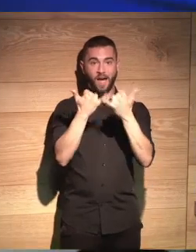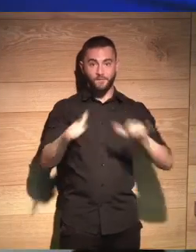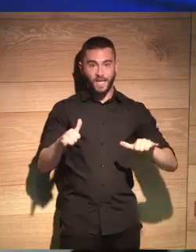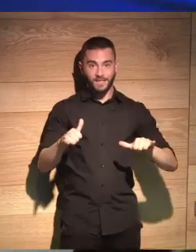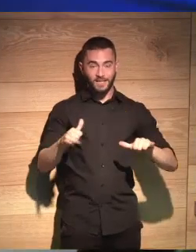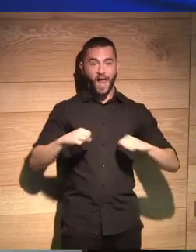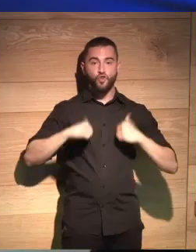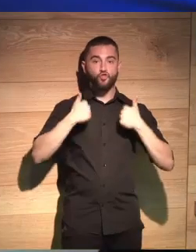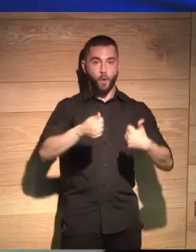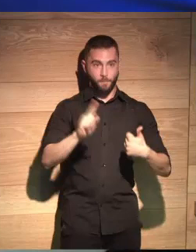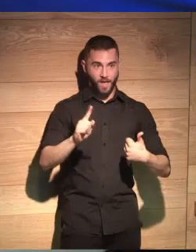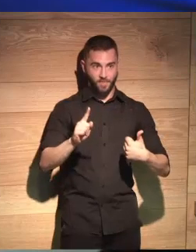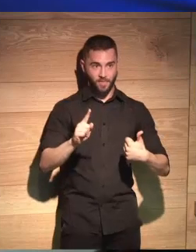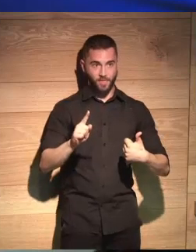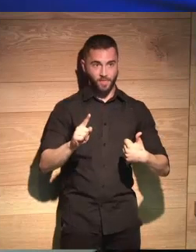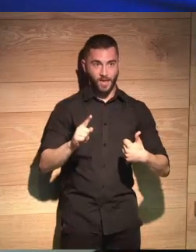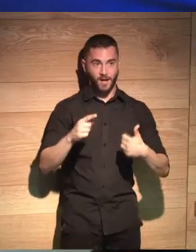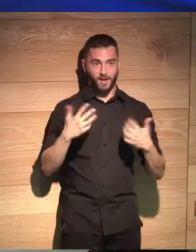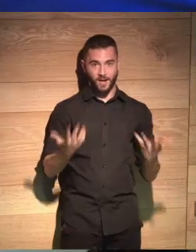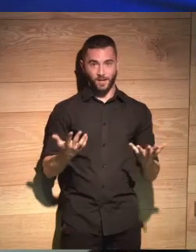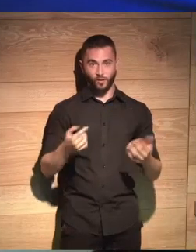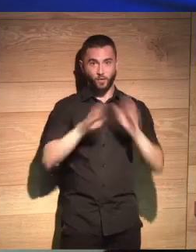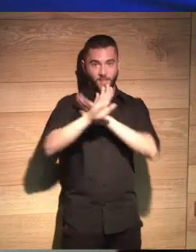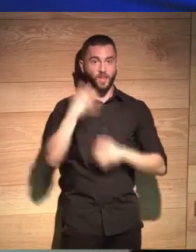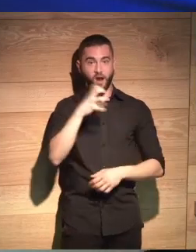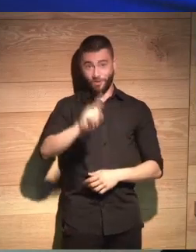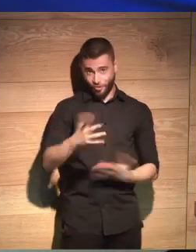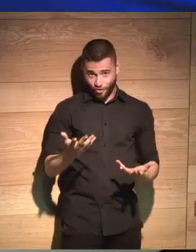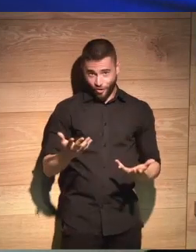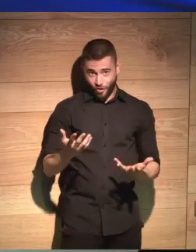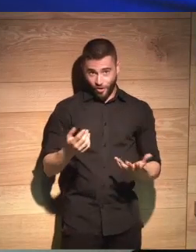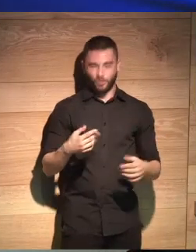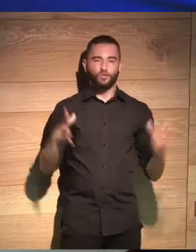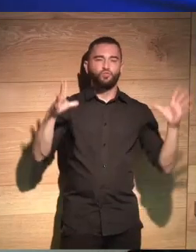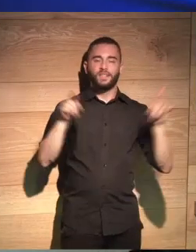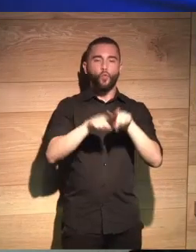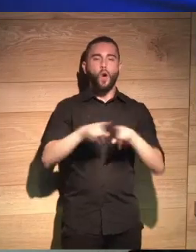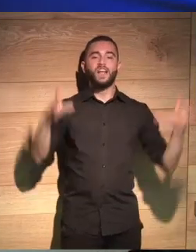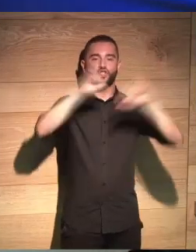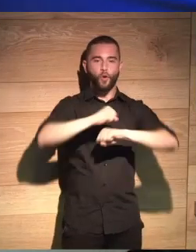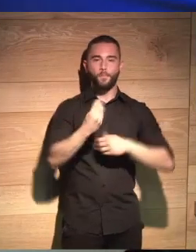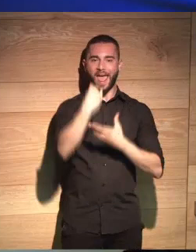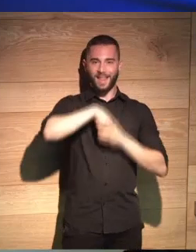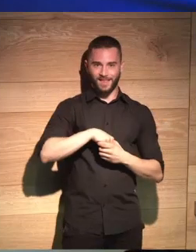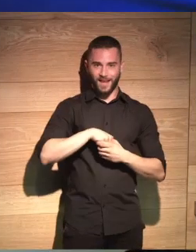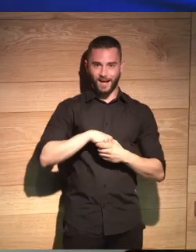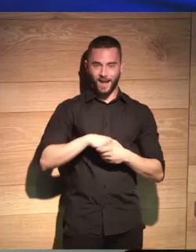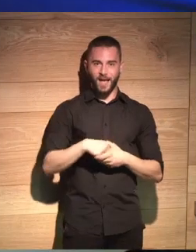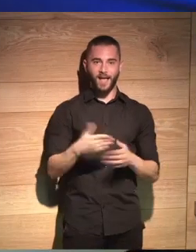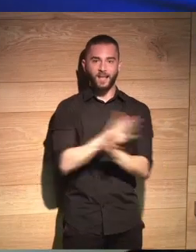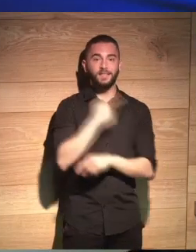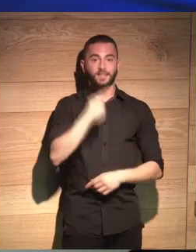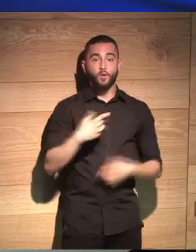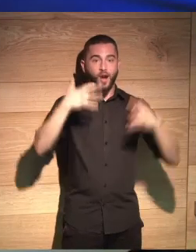callaros. De modo que es la sombra interna también. Sí. Hemos estado hablando de realidad,